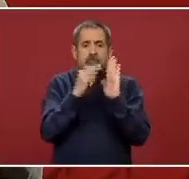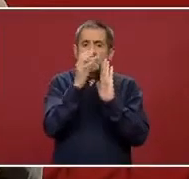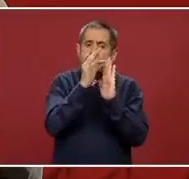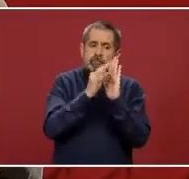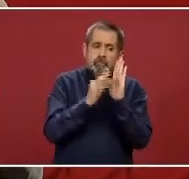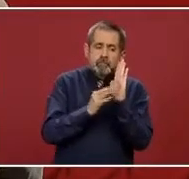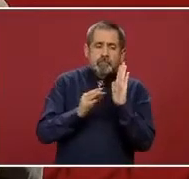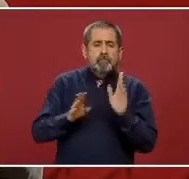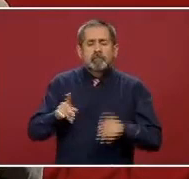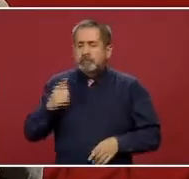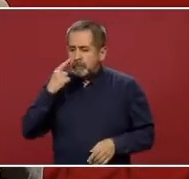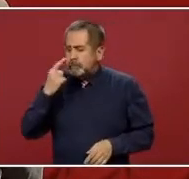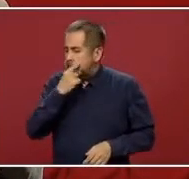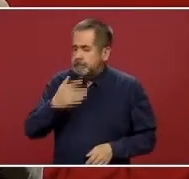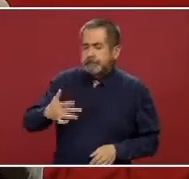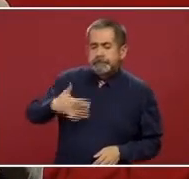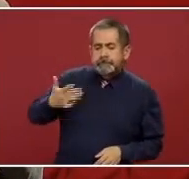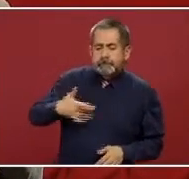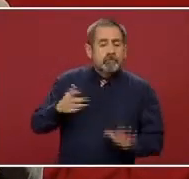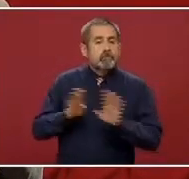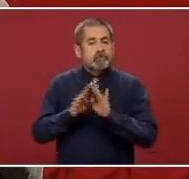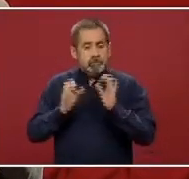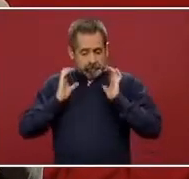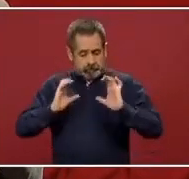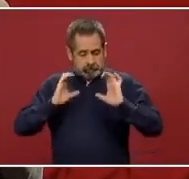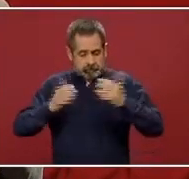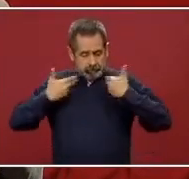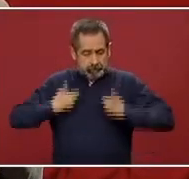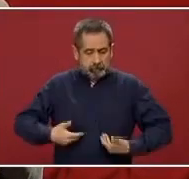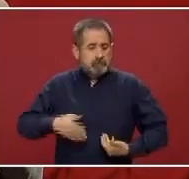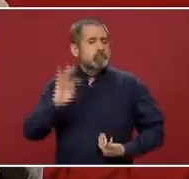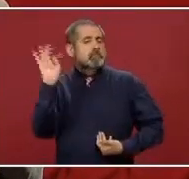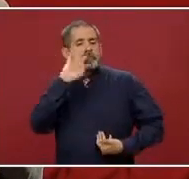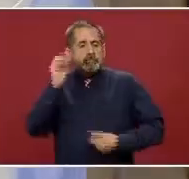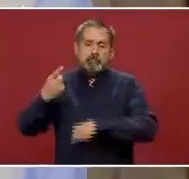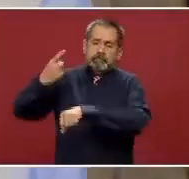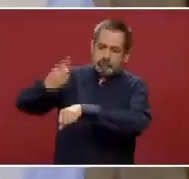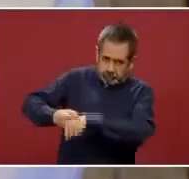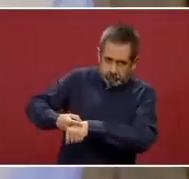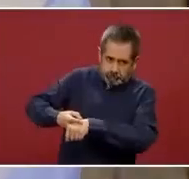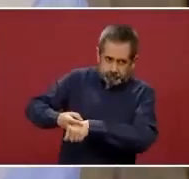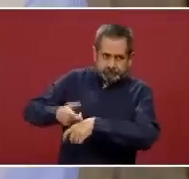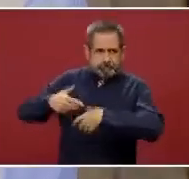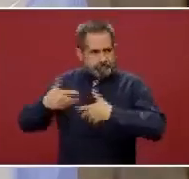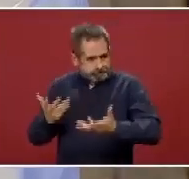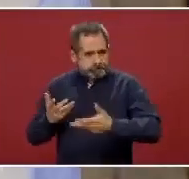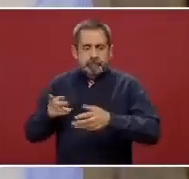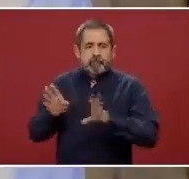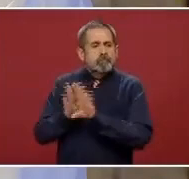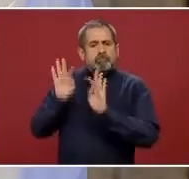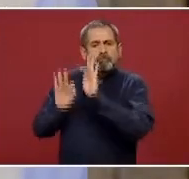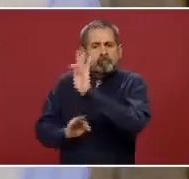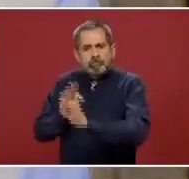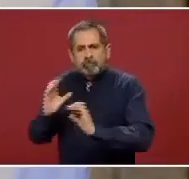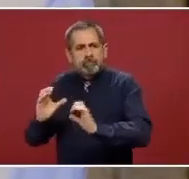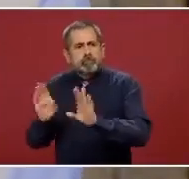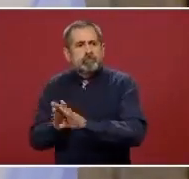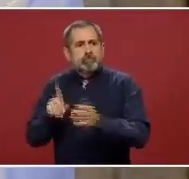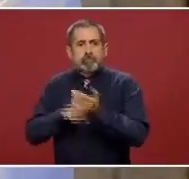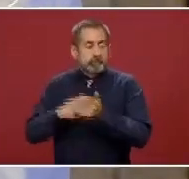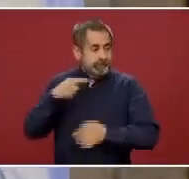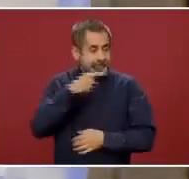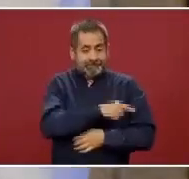los signos y síntomas, cómo cuidar un enfermo en casa. De hecho, ya hay en el CLIMS, en